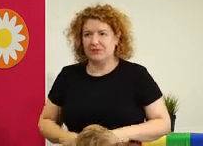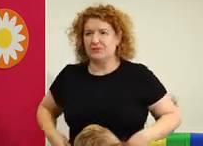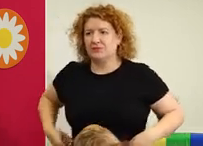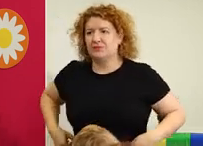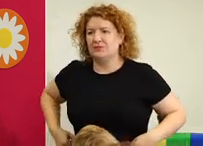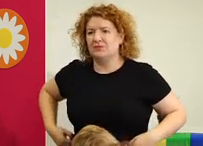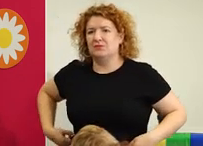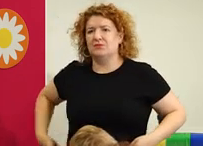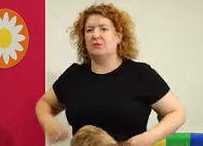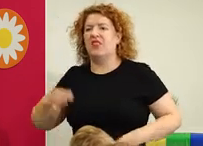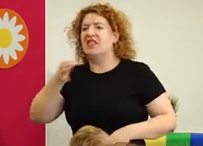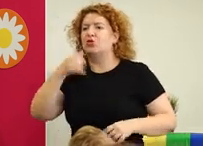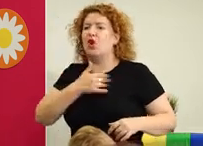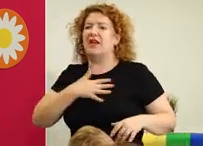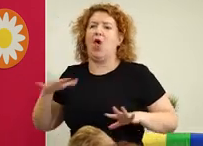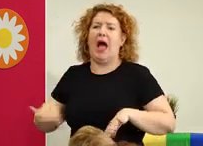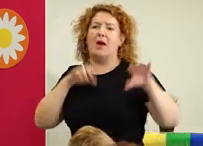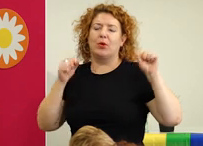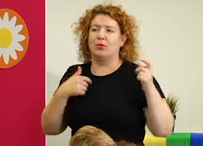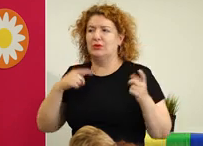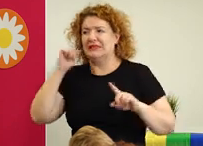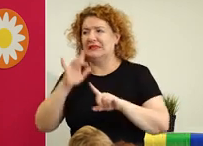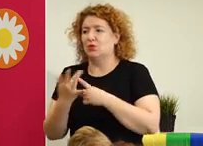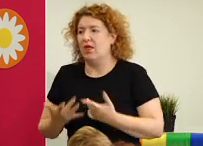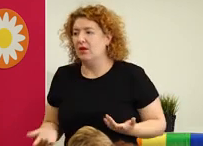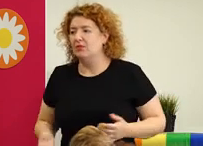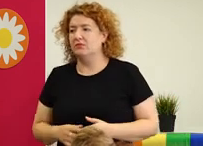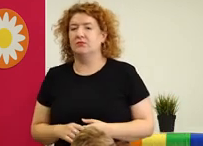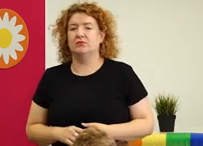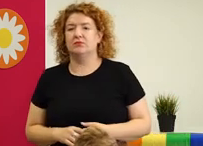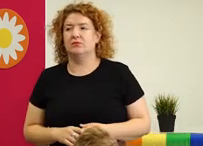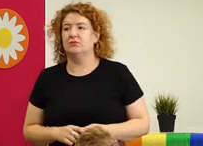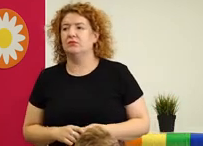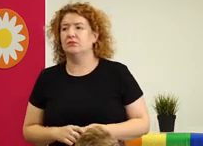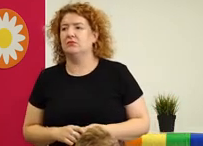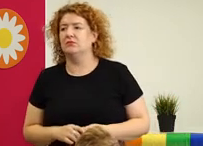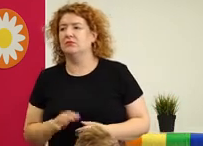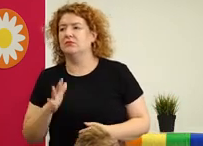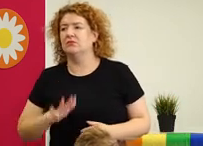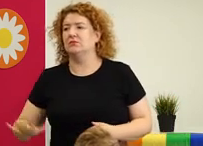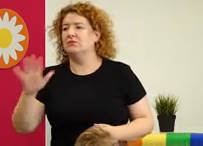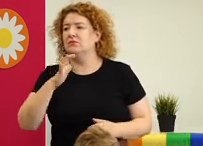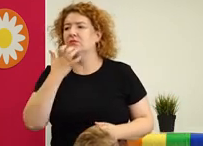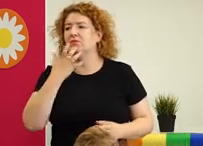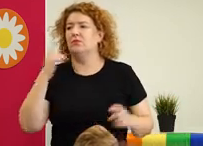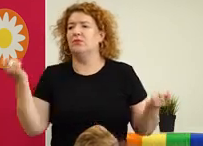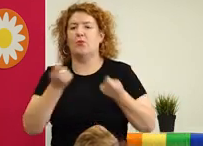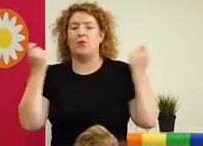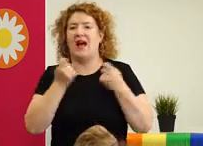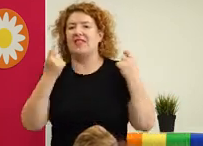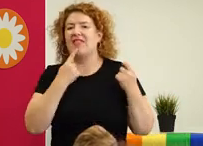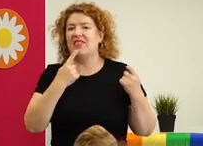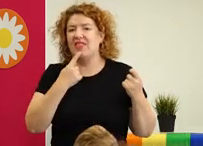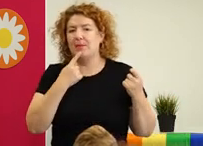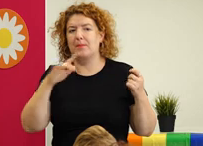me quiero reapropiar del discurso, igual no sé muy bien cómo está la situación, porque claro, como toda la maquinaria de Occidente que nos cuentan, toda la propaganda que nos llega, es como, wow,